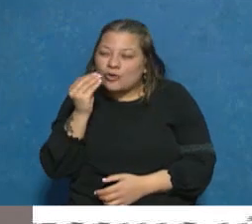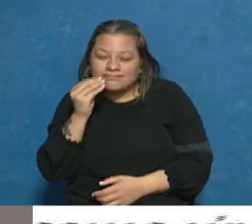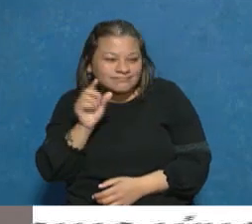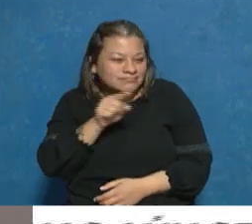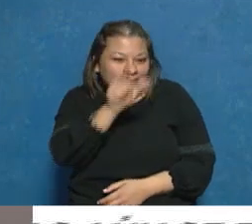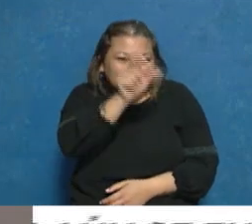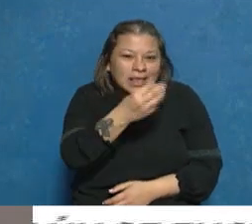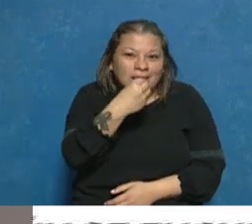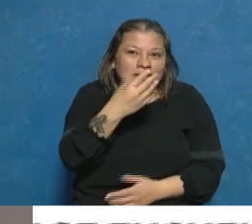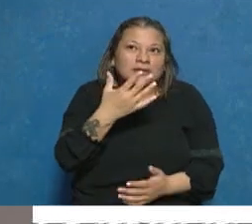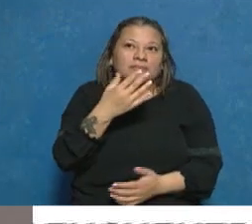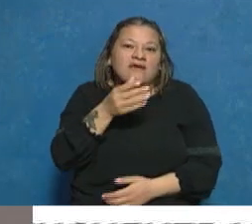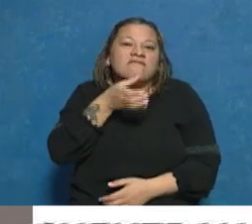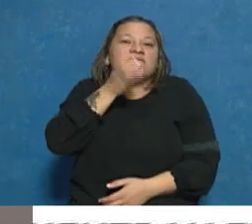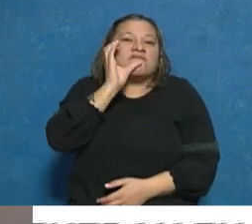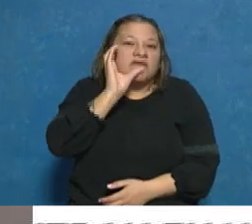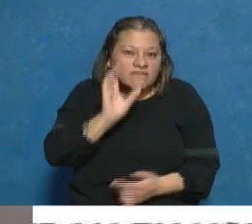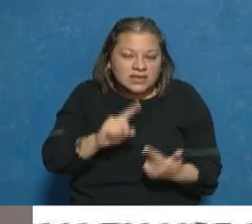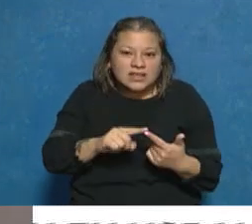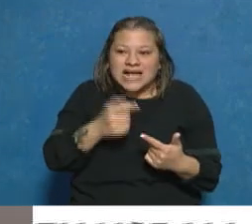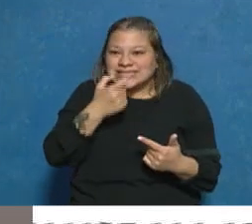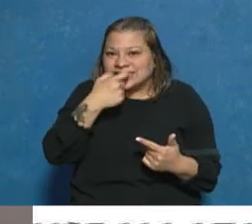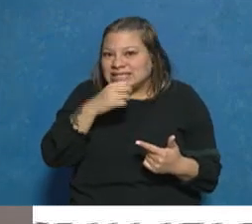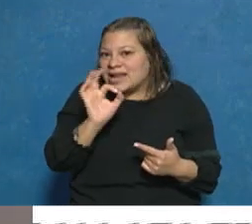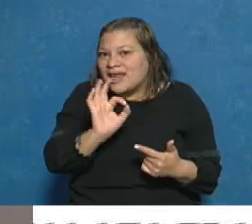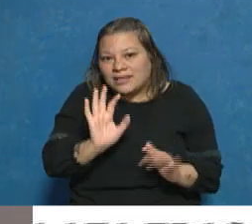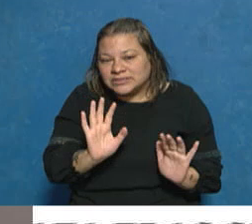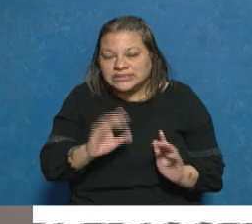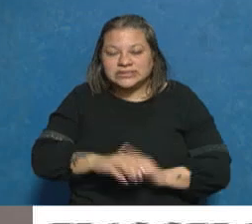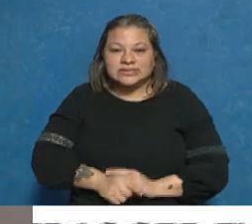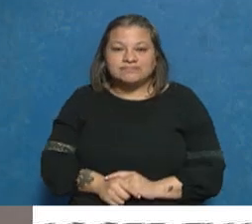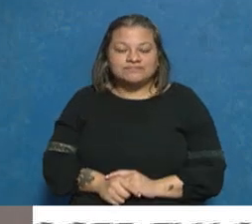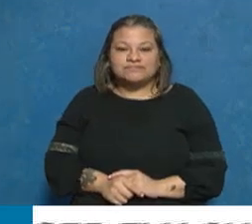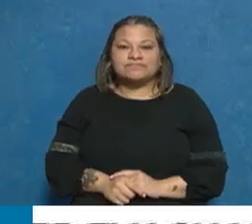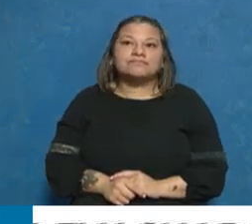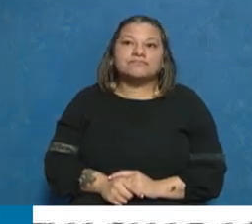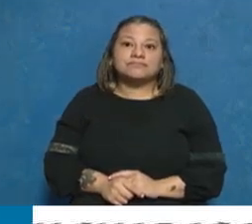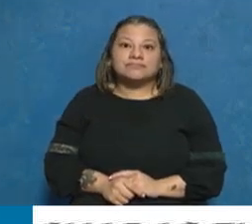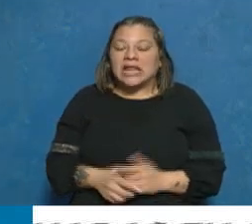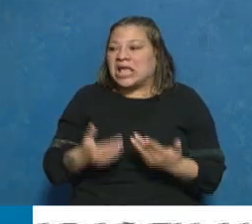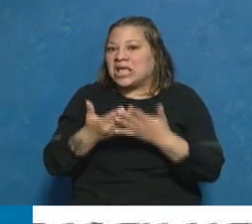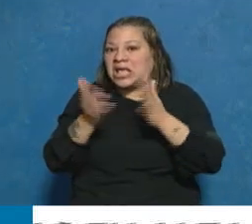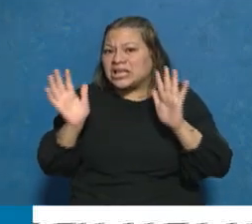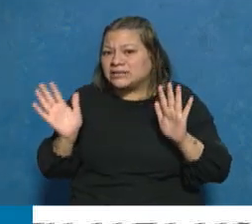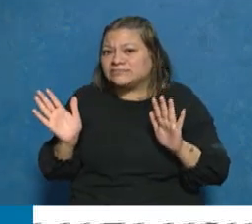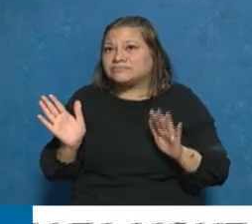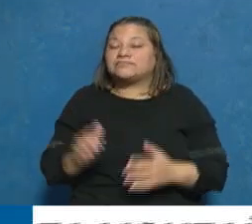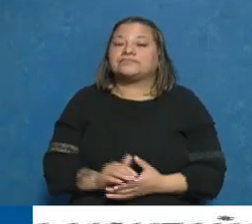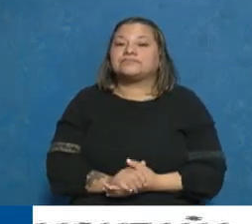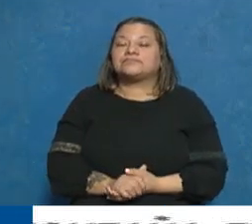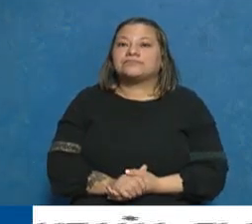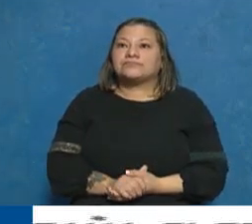de vida un par de galletas es lo que come y en general todas ellas